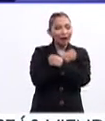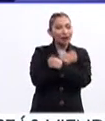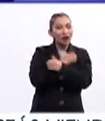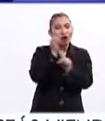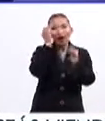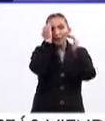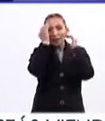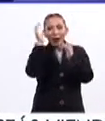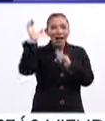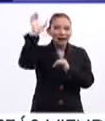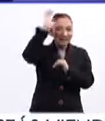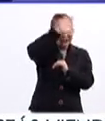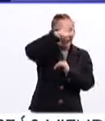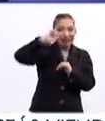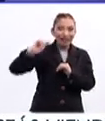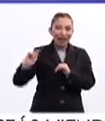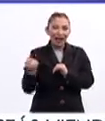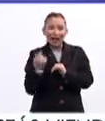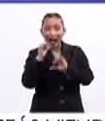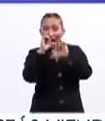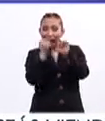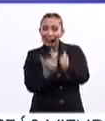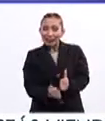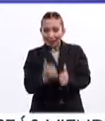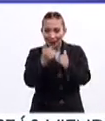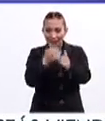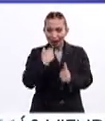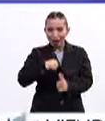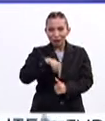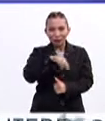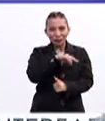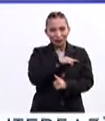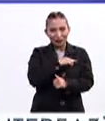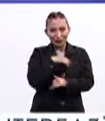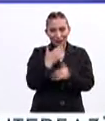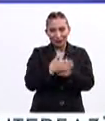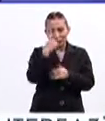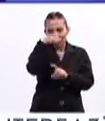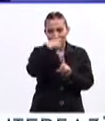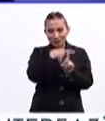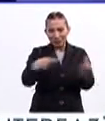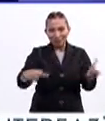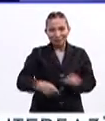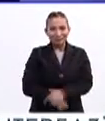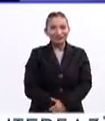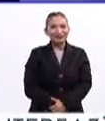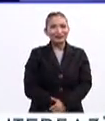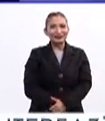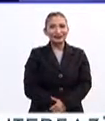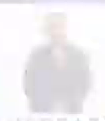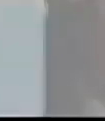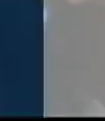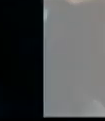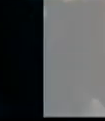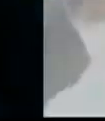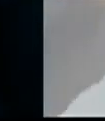del conocimiento, la ciencia, la tecnología, el arte. Así que quédense con nosotros en la próxima hora y media.